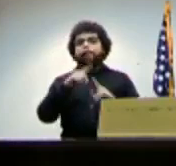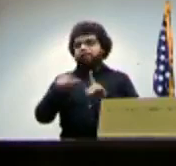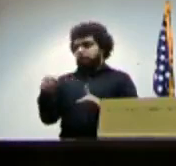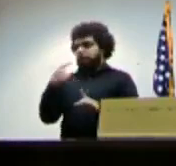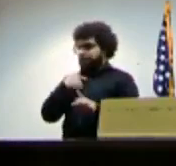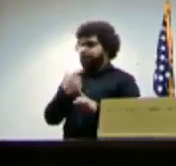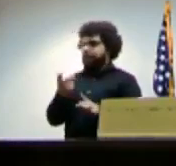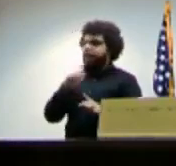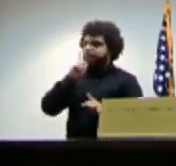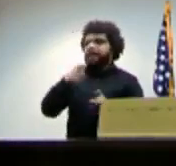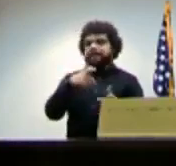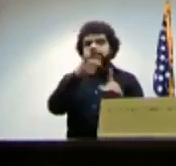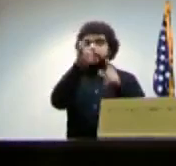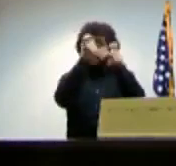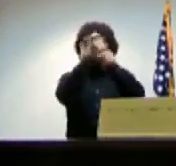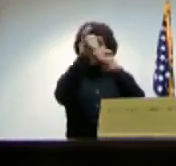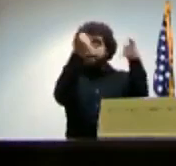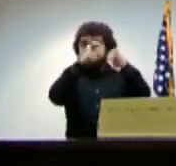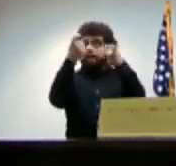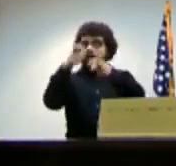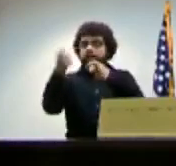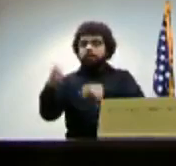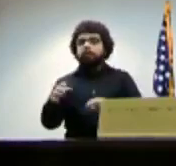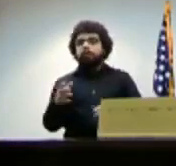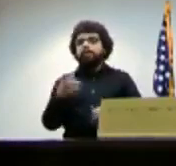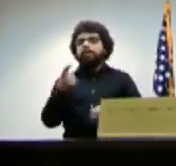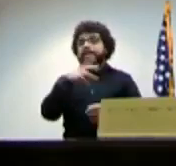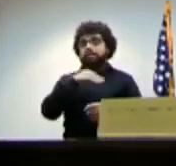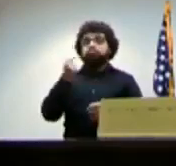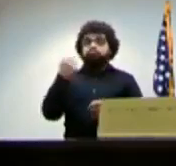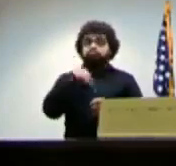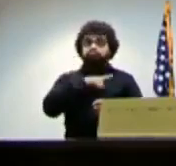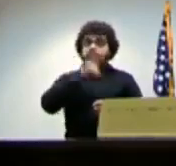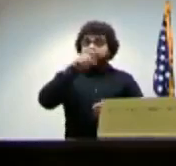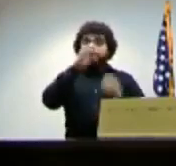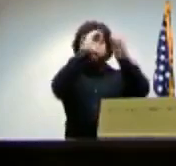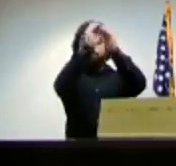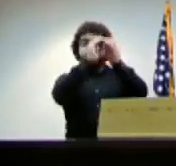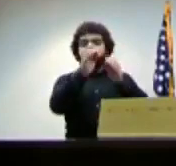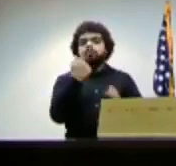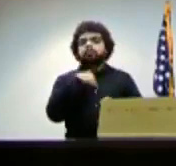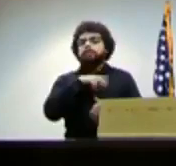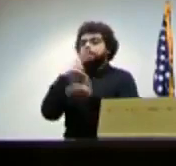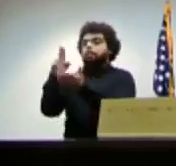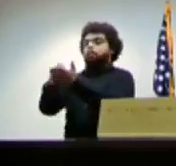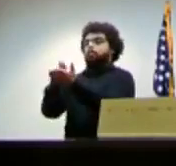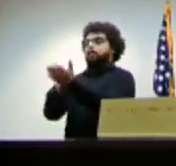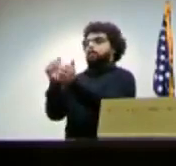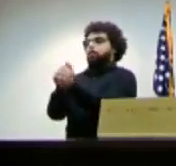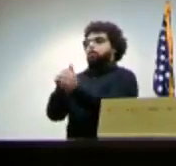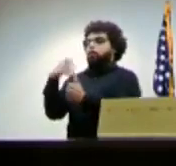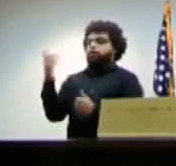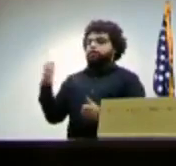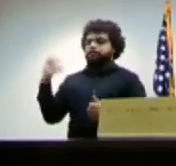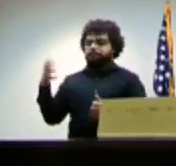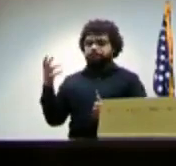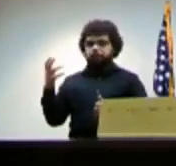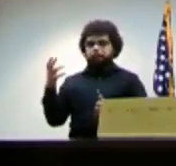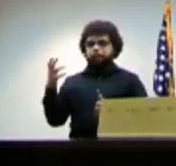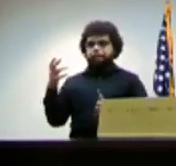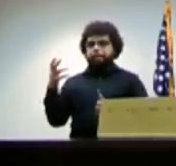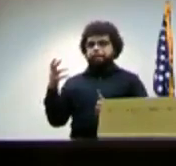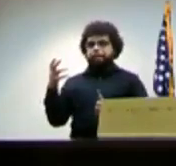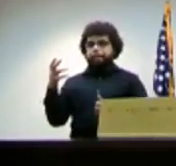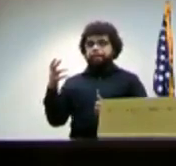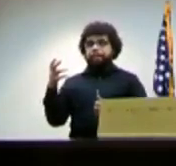un experto diciendo que había que repararlas. Nosotros hicimos un contrato con el